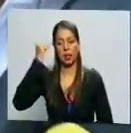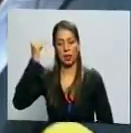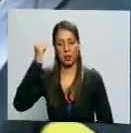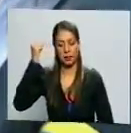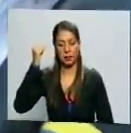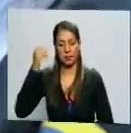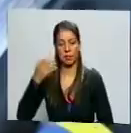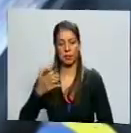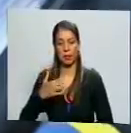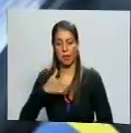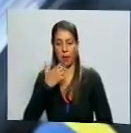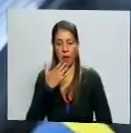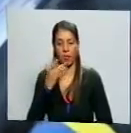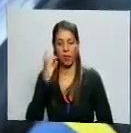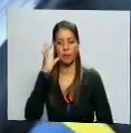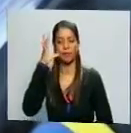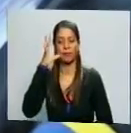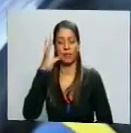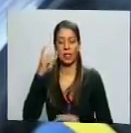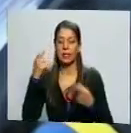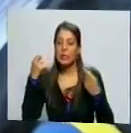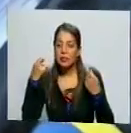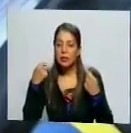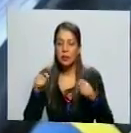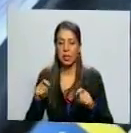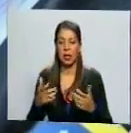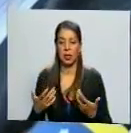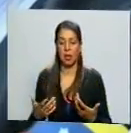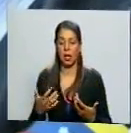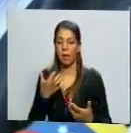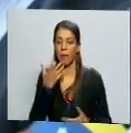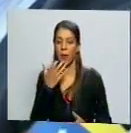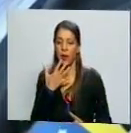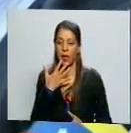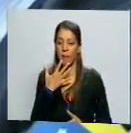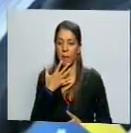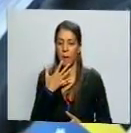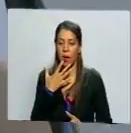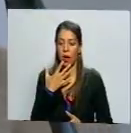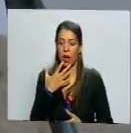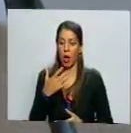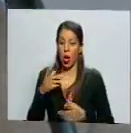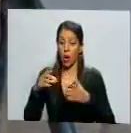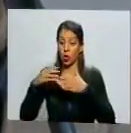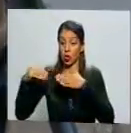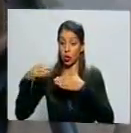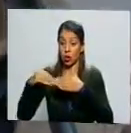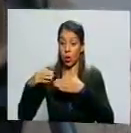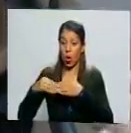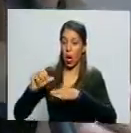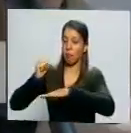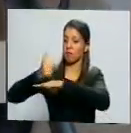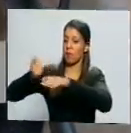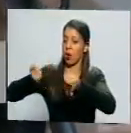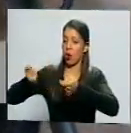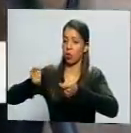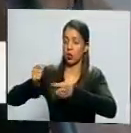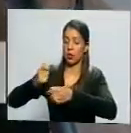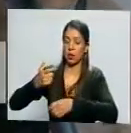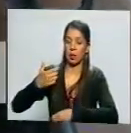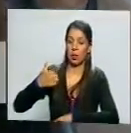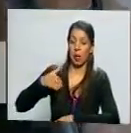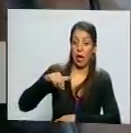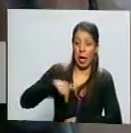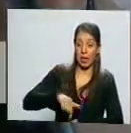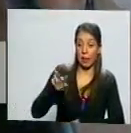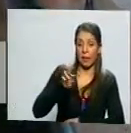a intentar derrotar la dictadura del dólar, seguramente estarán previstos